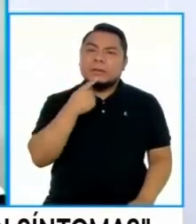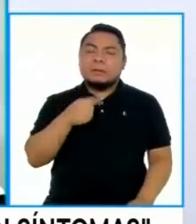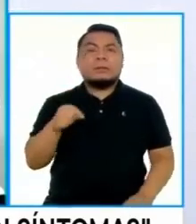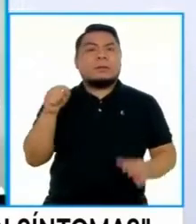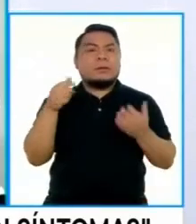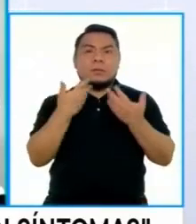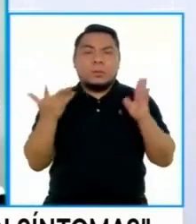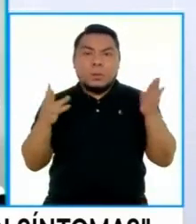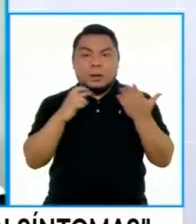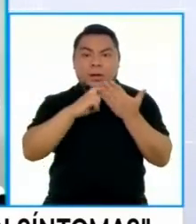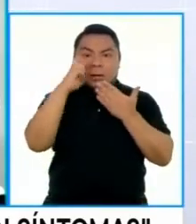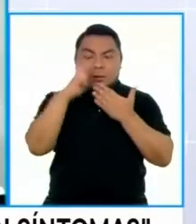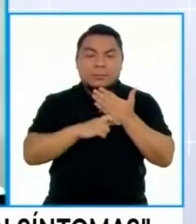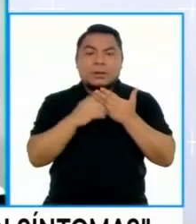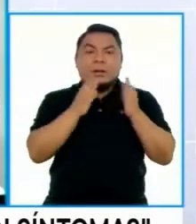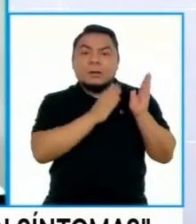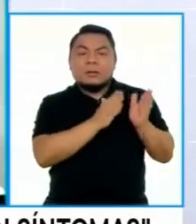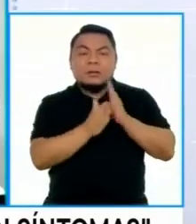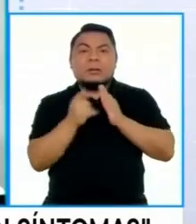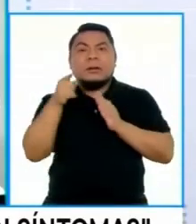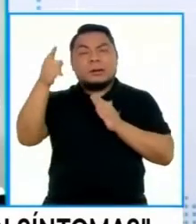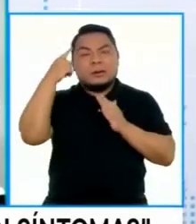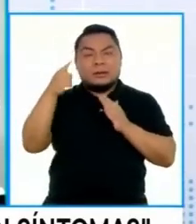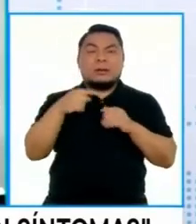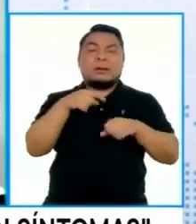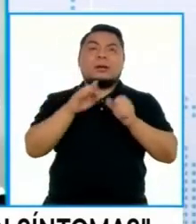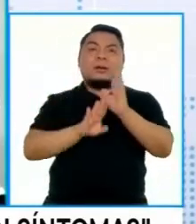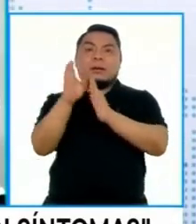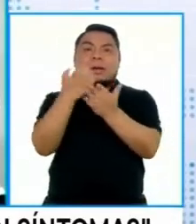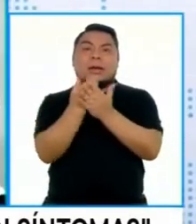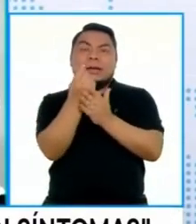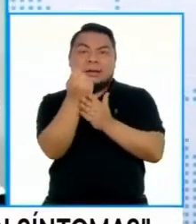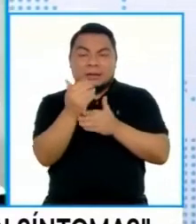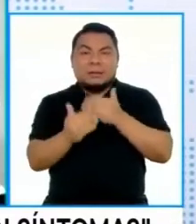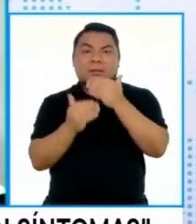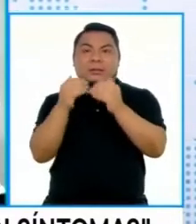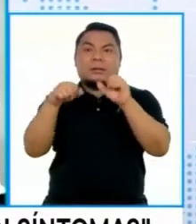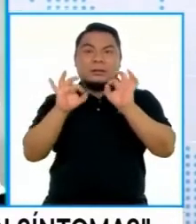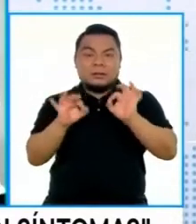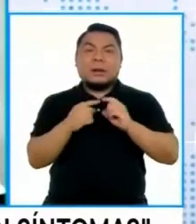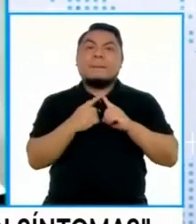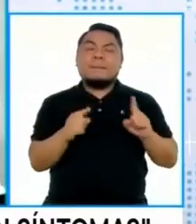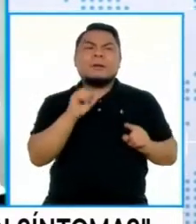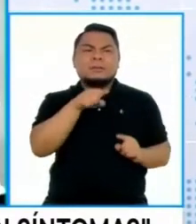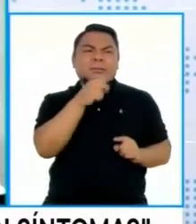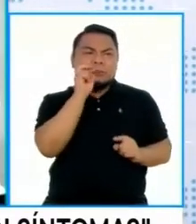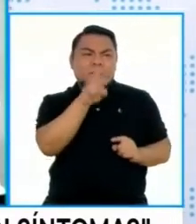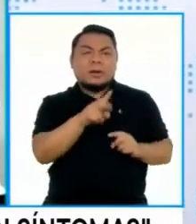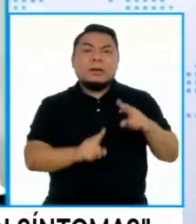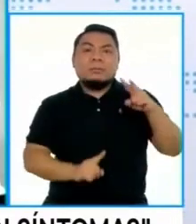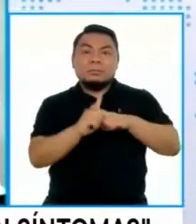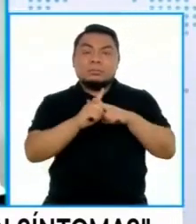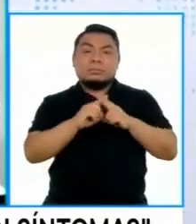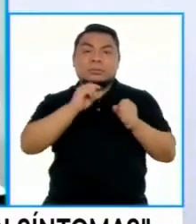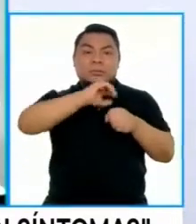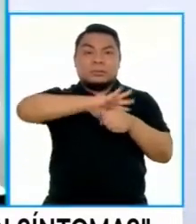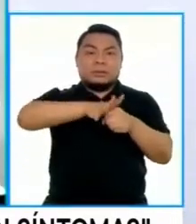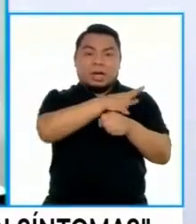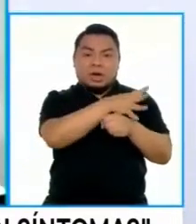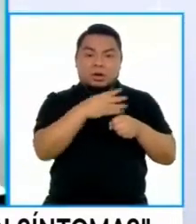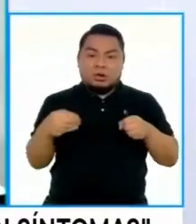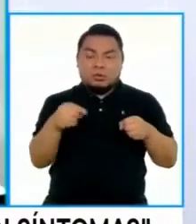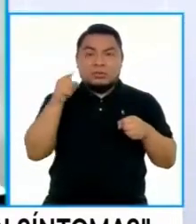todavía para retroceder en lo que se refiere a la apertura de fases económicas. Sin embargo, se ha confirmado la aparición de